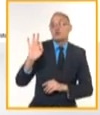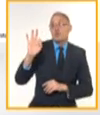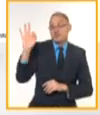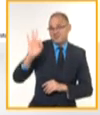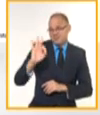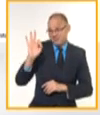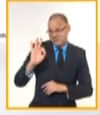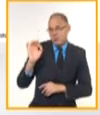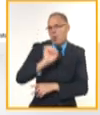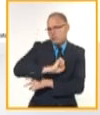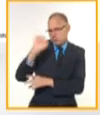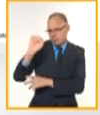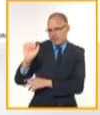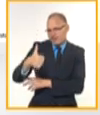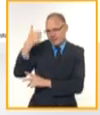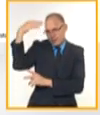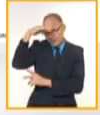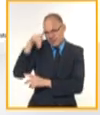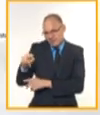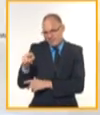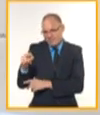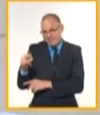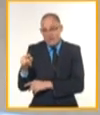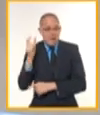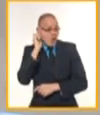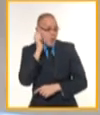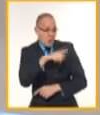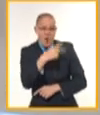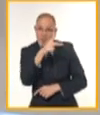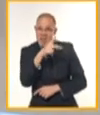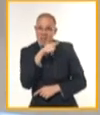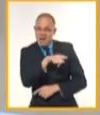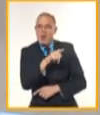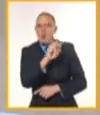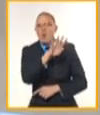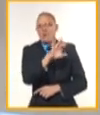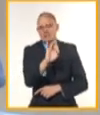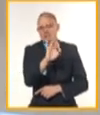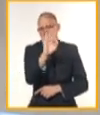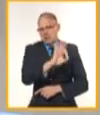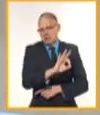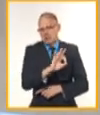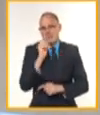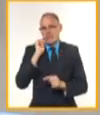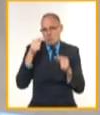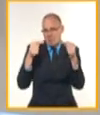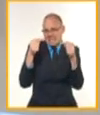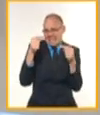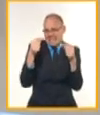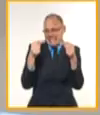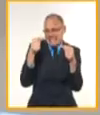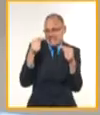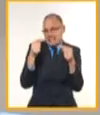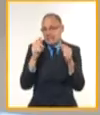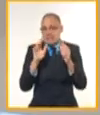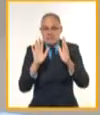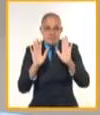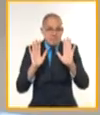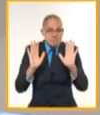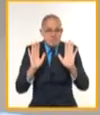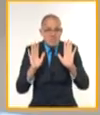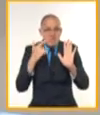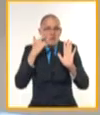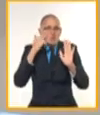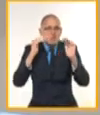48,3% del voto popular sacó su rival Kamala Harris. Esto usted puede considerarlo un mandato o no, pero no es mucha